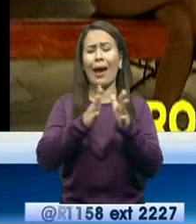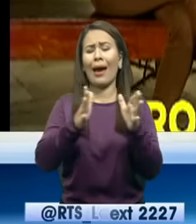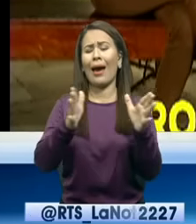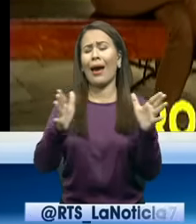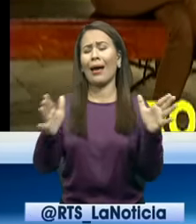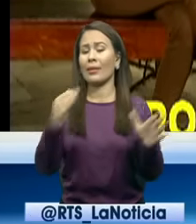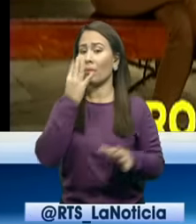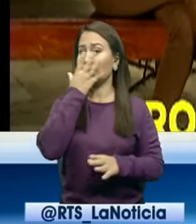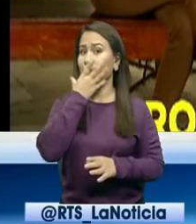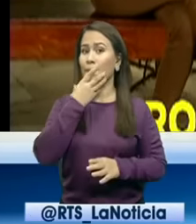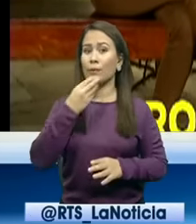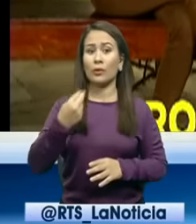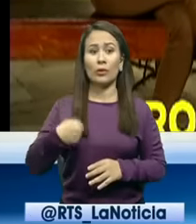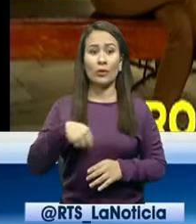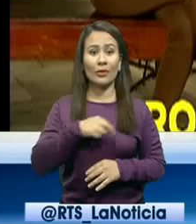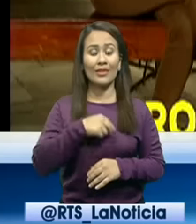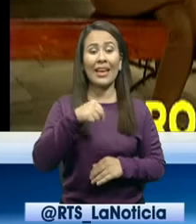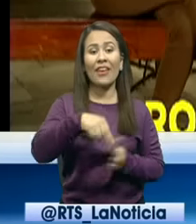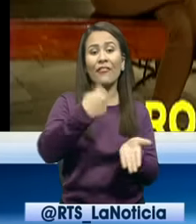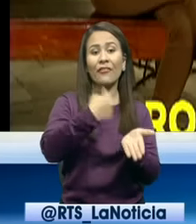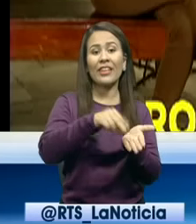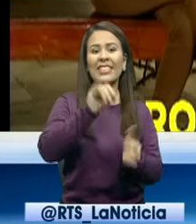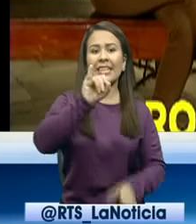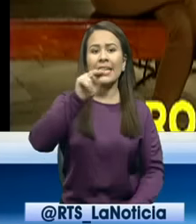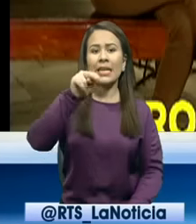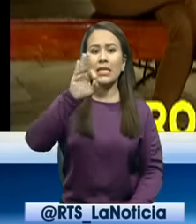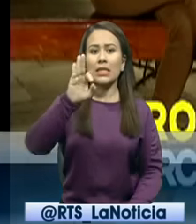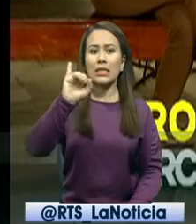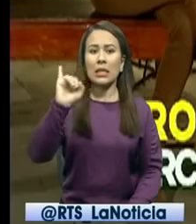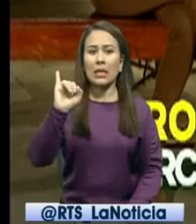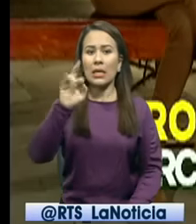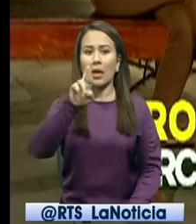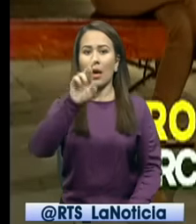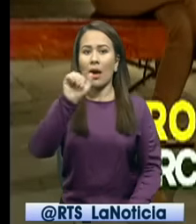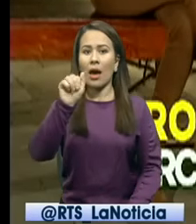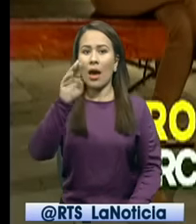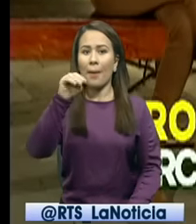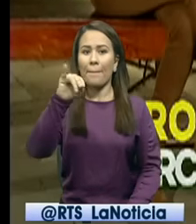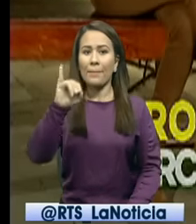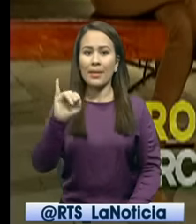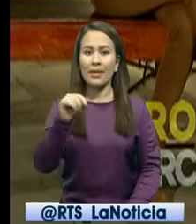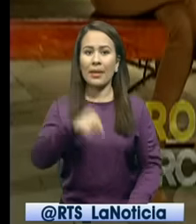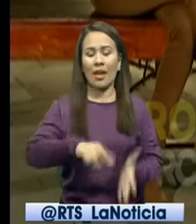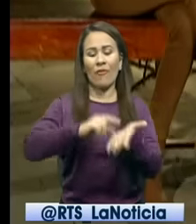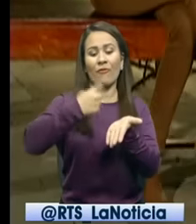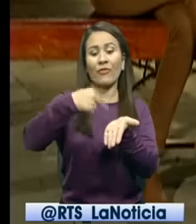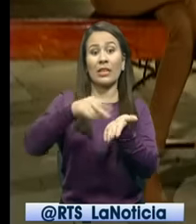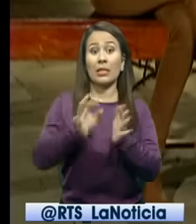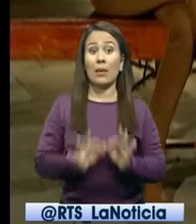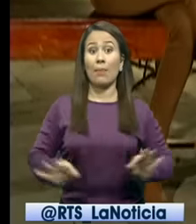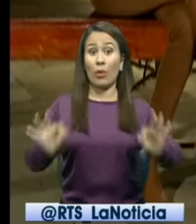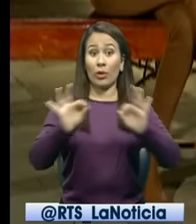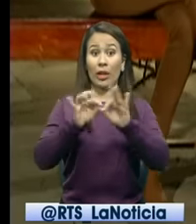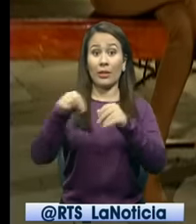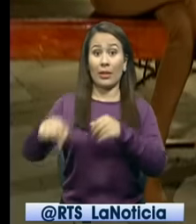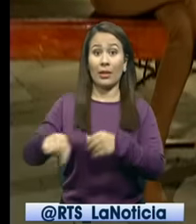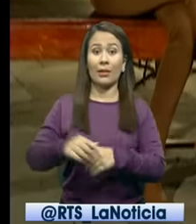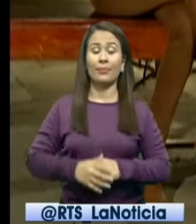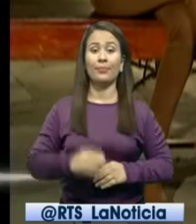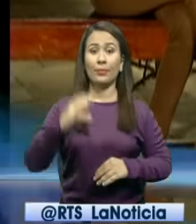indígenas festejamos el Inti Raymi, que es una gran fiesta acá en Cotacachi. Luego las fiestas